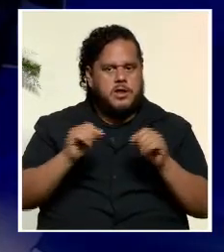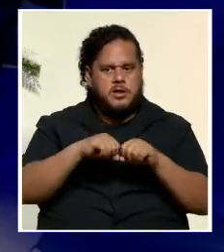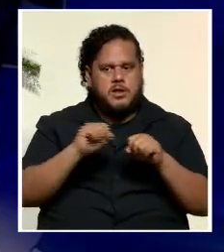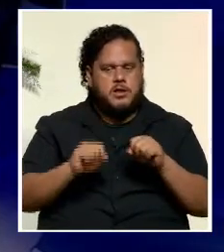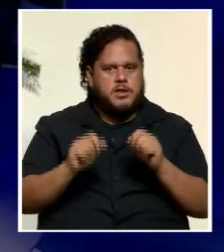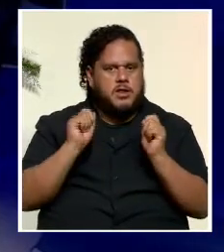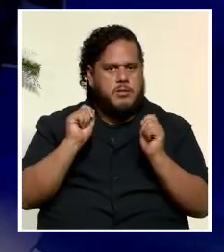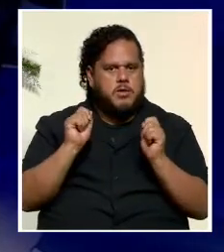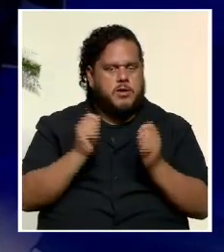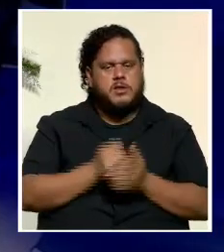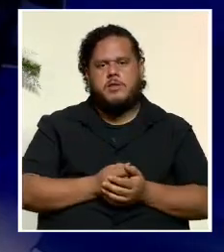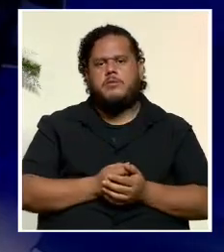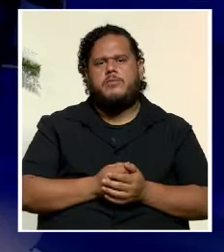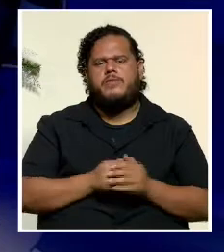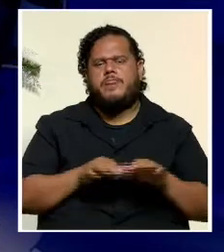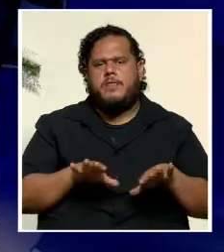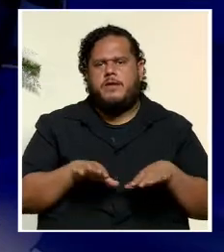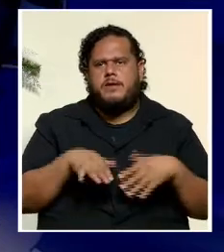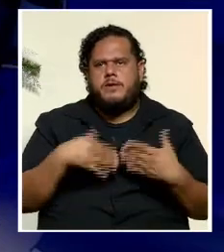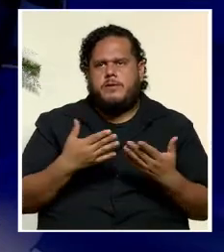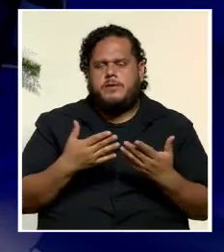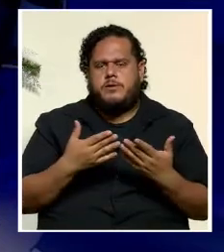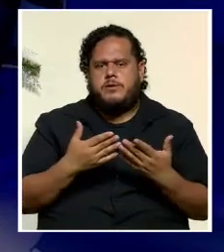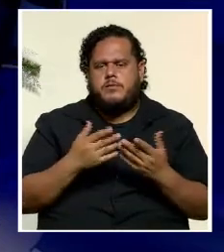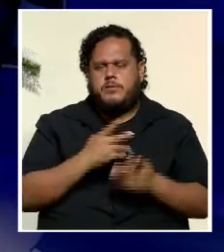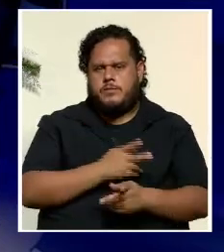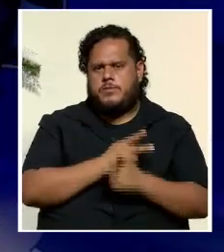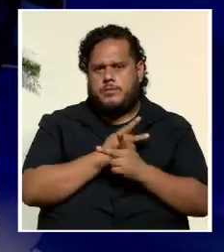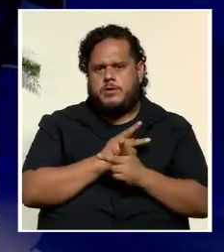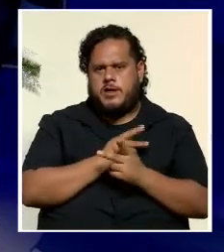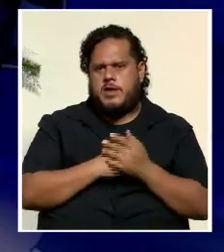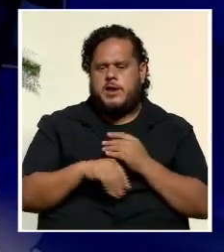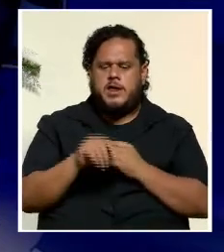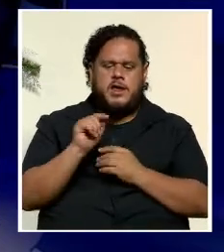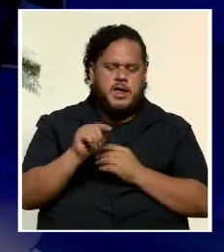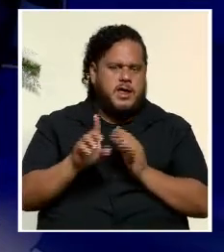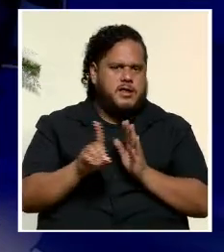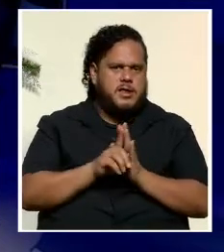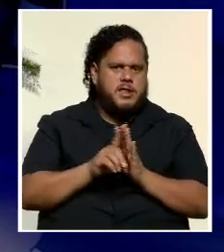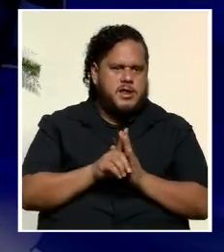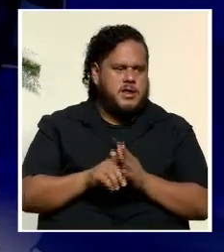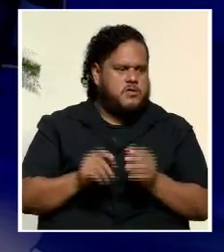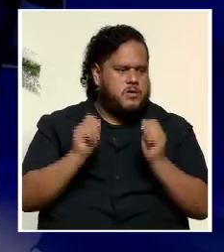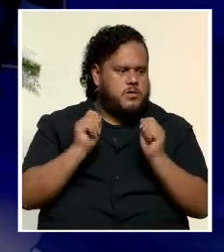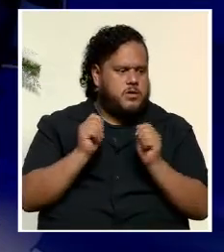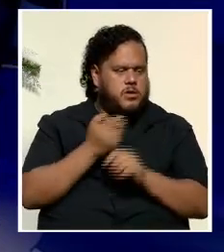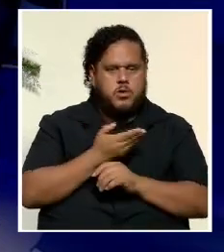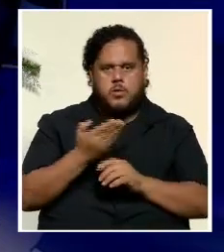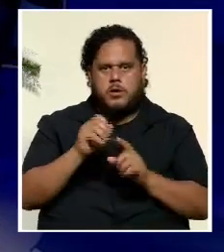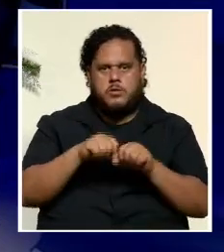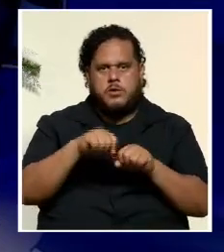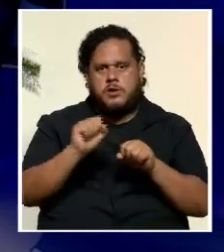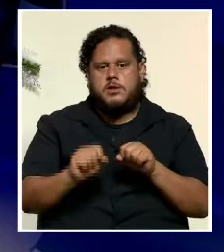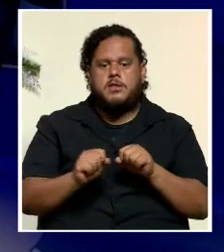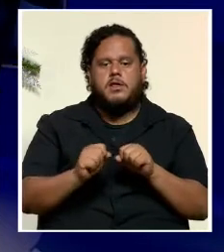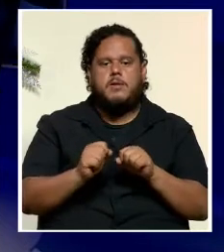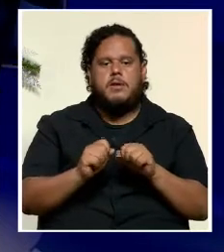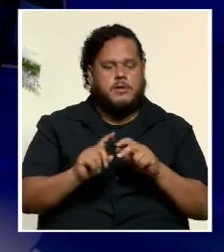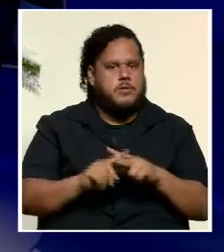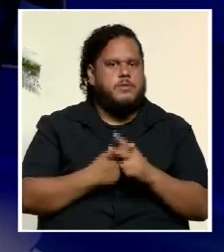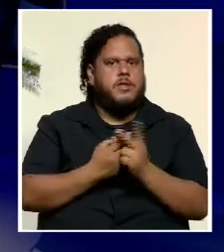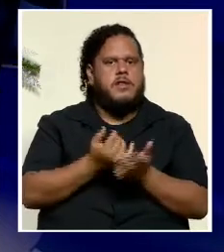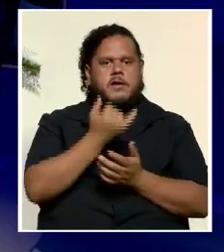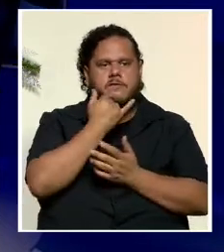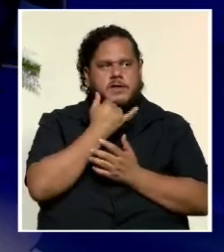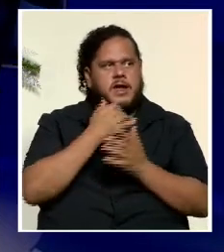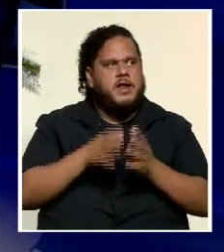educativo. ¿Cómo proteger ese derecho a la educación cuando el sistema comienza a fallar en